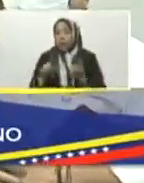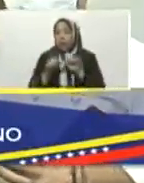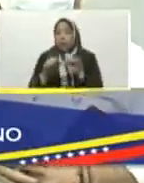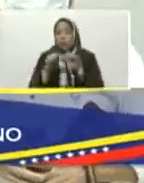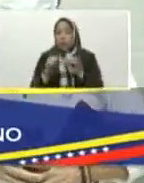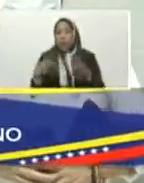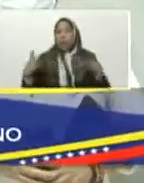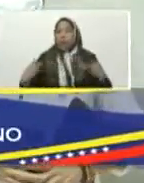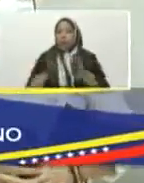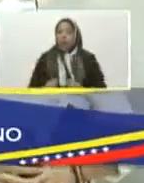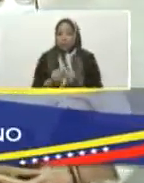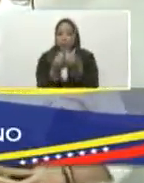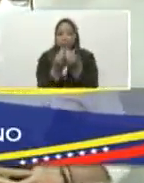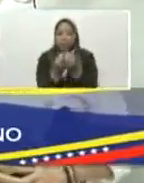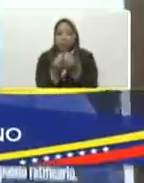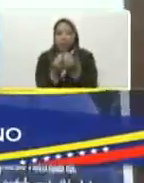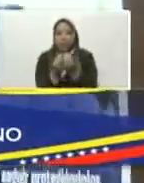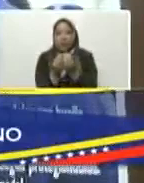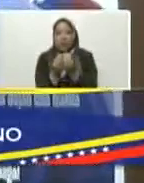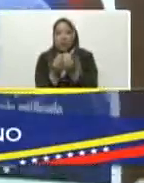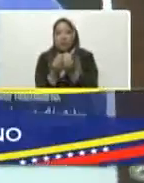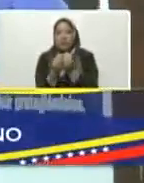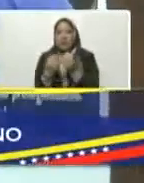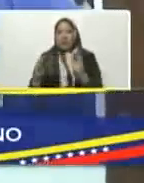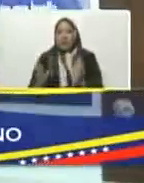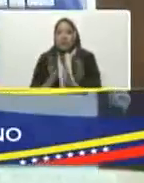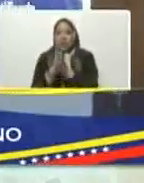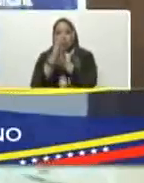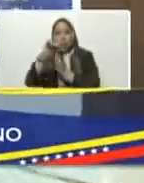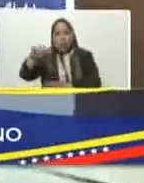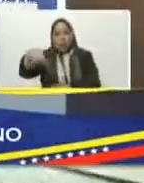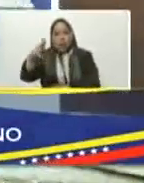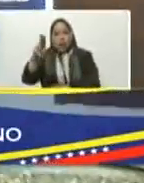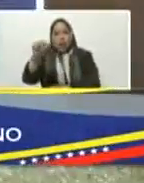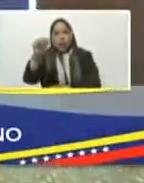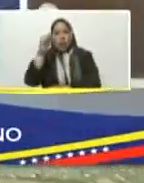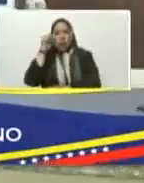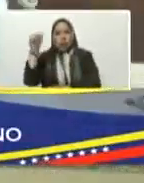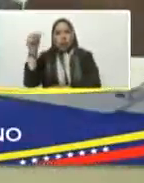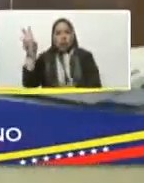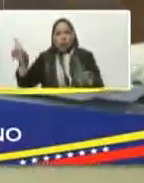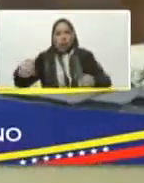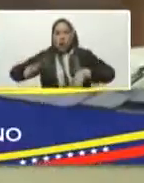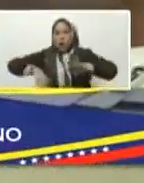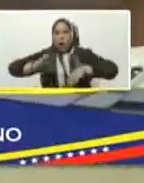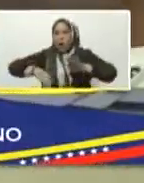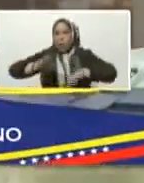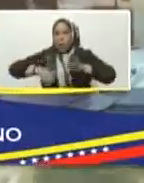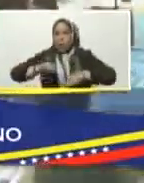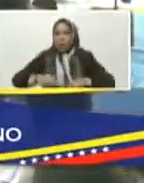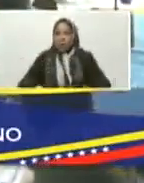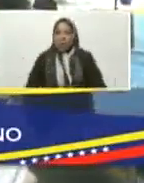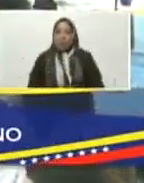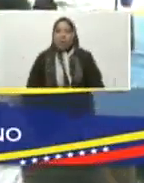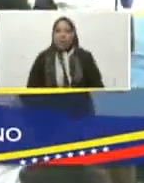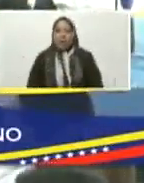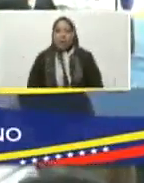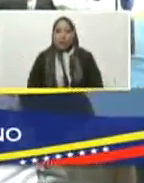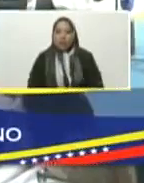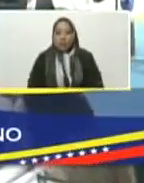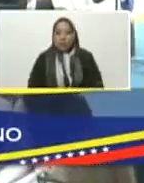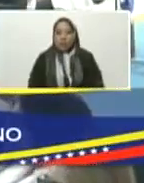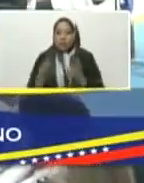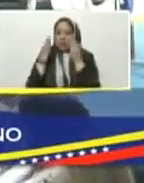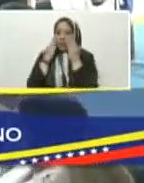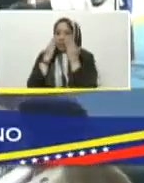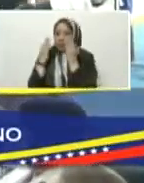al grupo San Juan Sale a Parrandear, Zumbé, adelante con música. Ay, le, le, le,